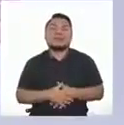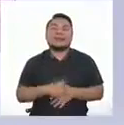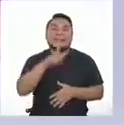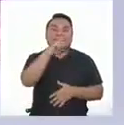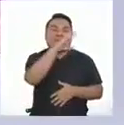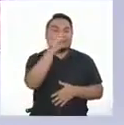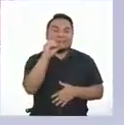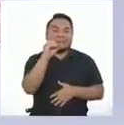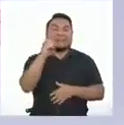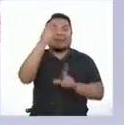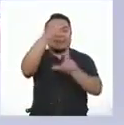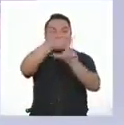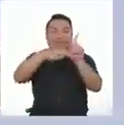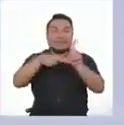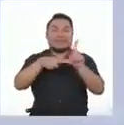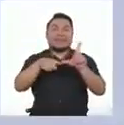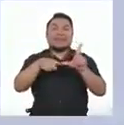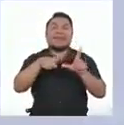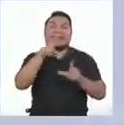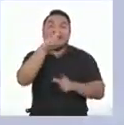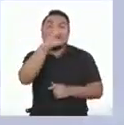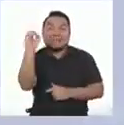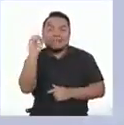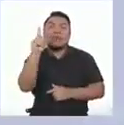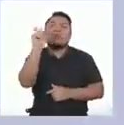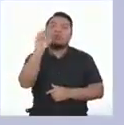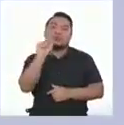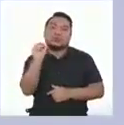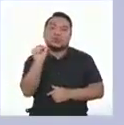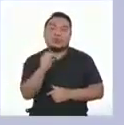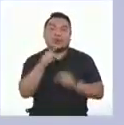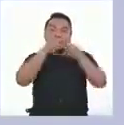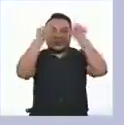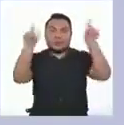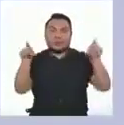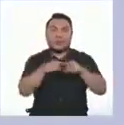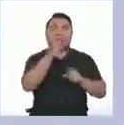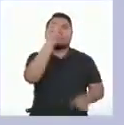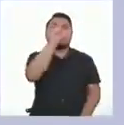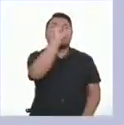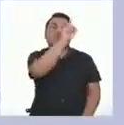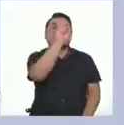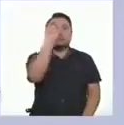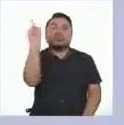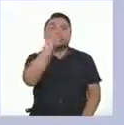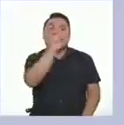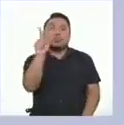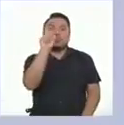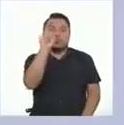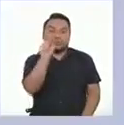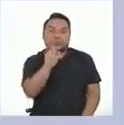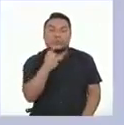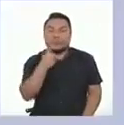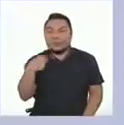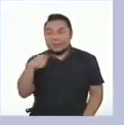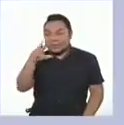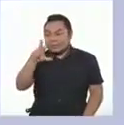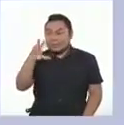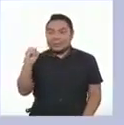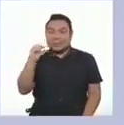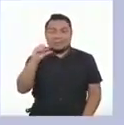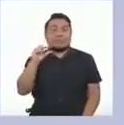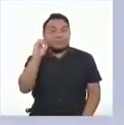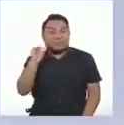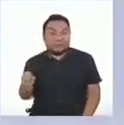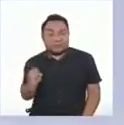100 soles entre 100 es un sol. Cada cuadradito representa un sol. Pero como tengo que encontrar el 30% de